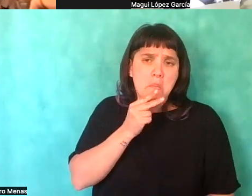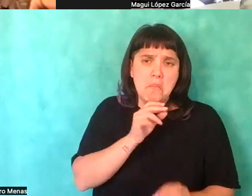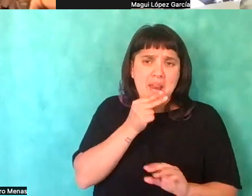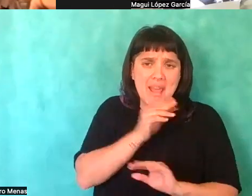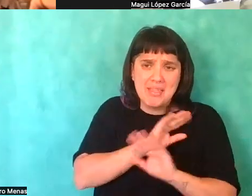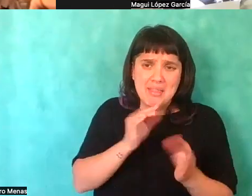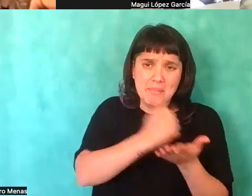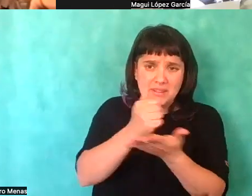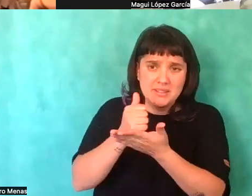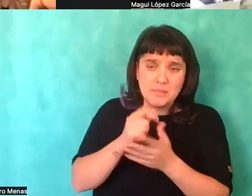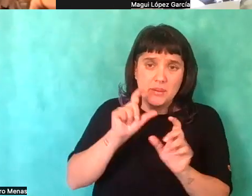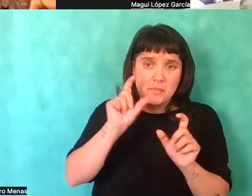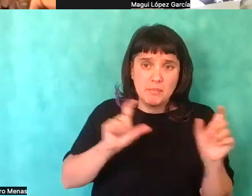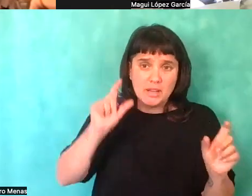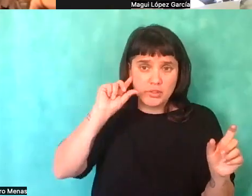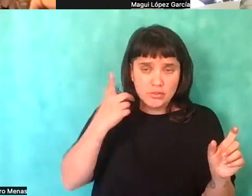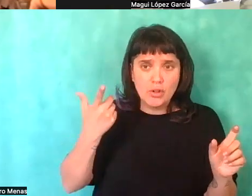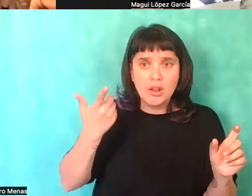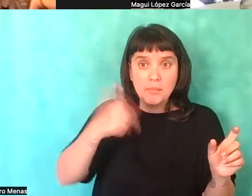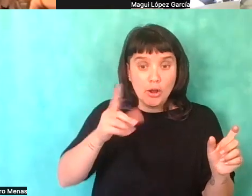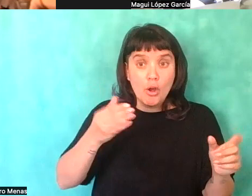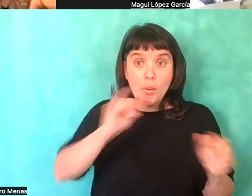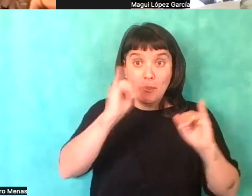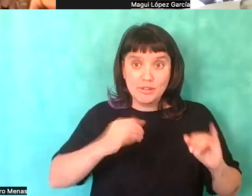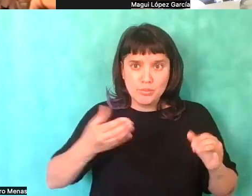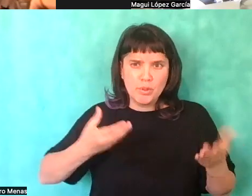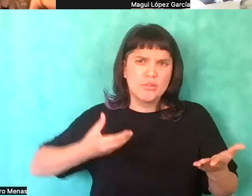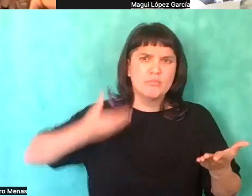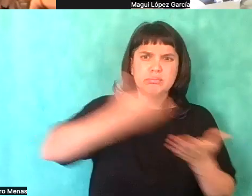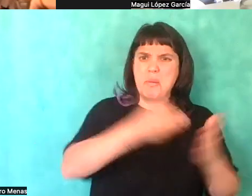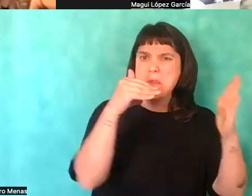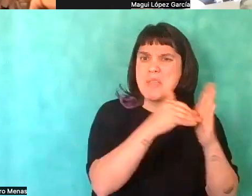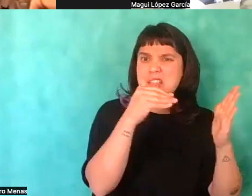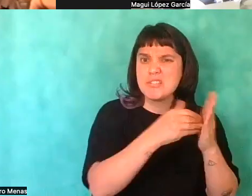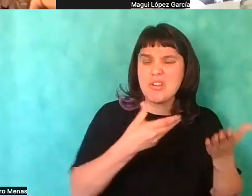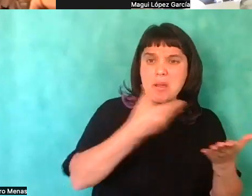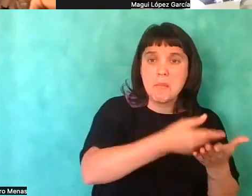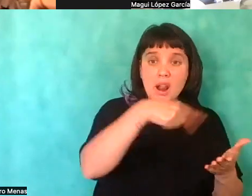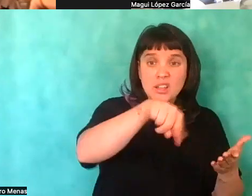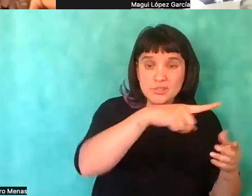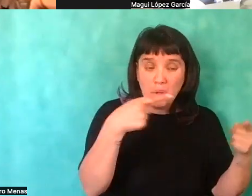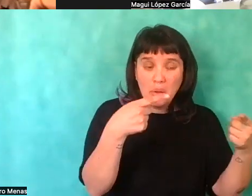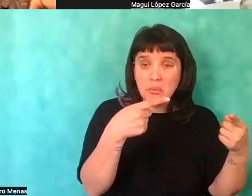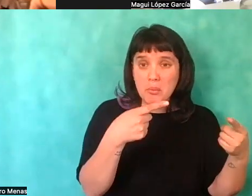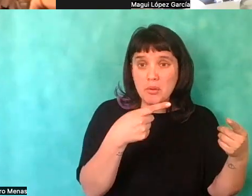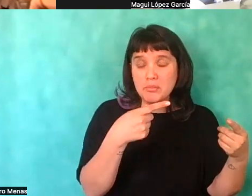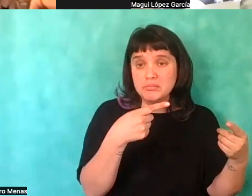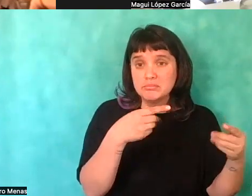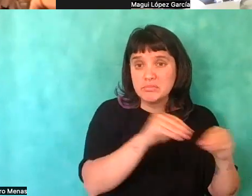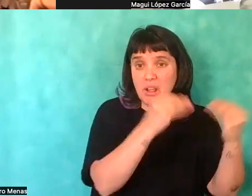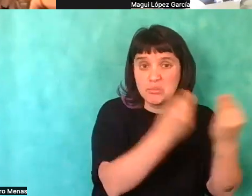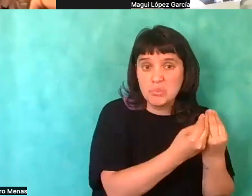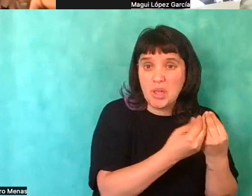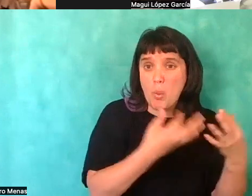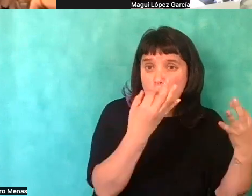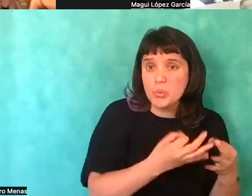especialista participando, y hay un presupuesto millonario para algo que no le va a servir a nadie, y que, bueno, eso pasa un montón.